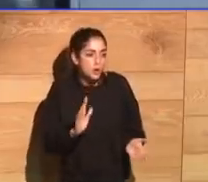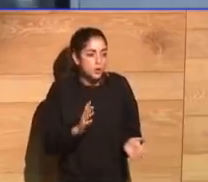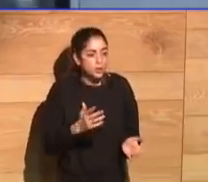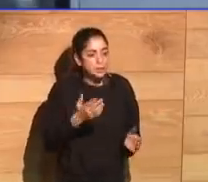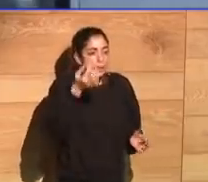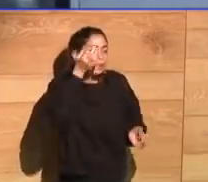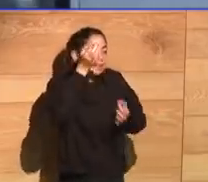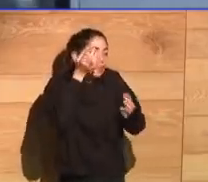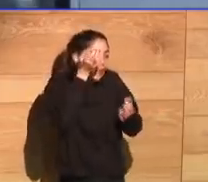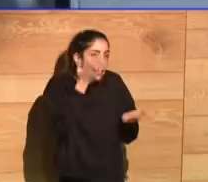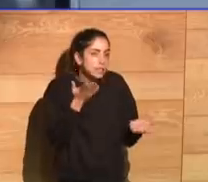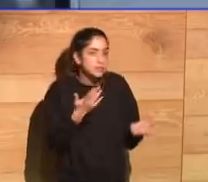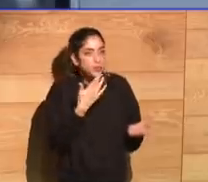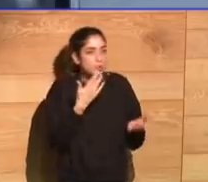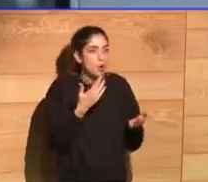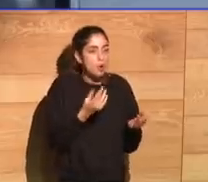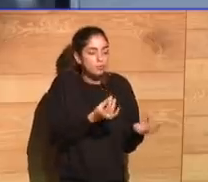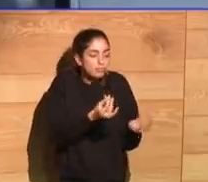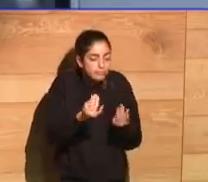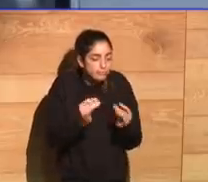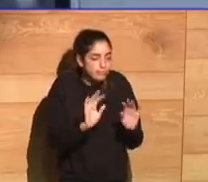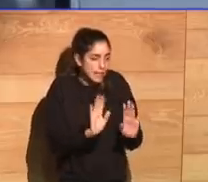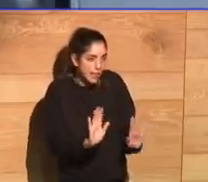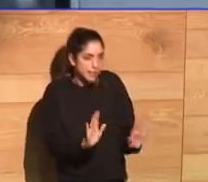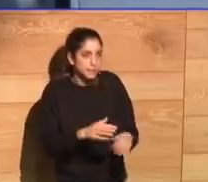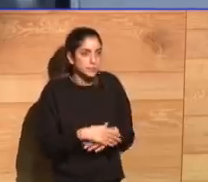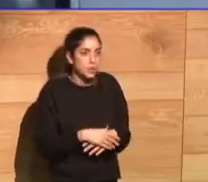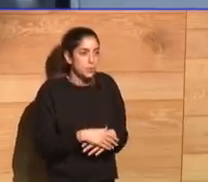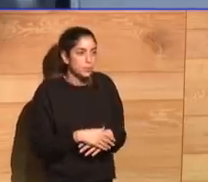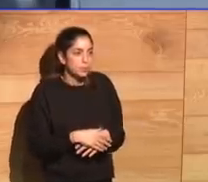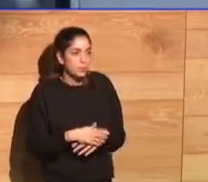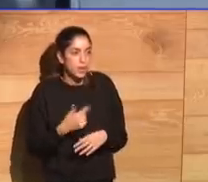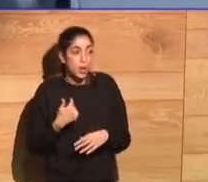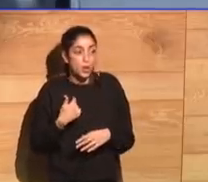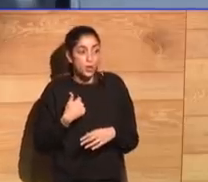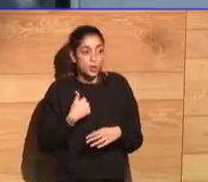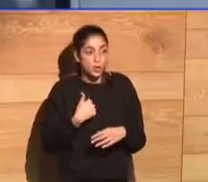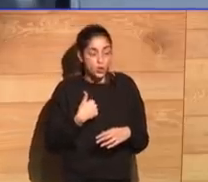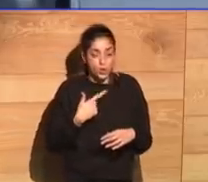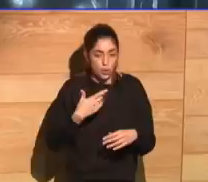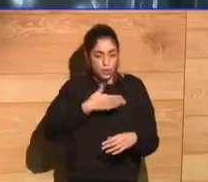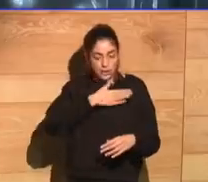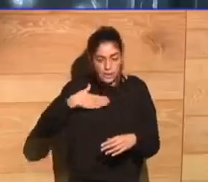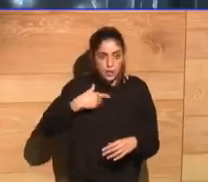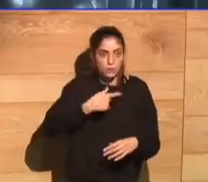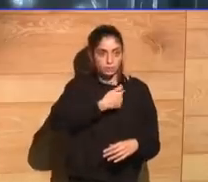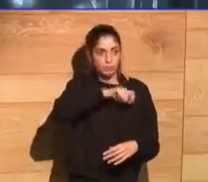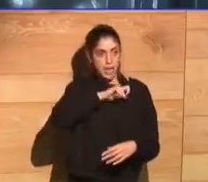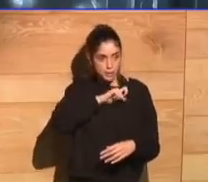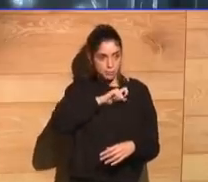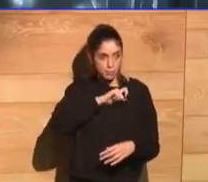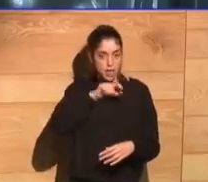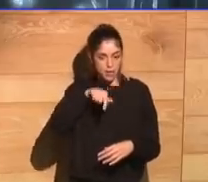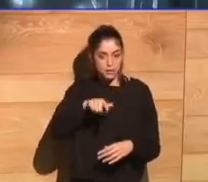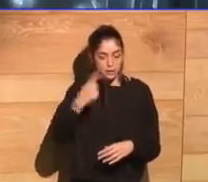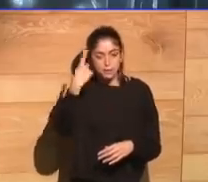Sí, un boceto. Es como meter la puntita de los pies. Pero vale, si la solo, puntita de los lo justo. Pies. Solo quiero, o sea, si solo quiero que España sepa que ahí gente a